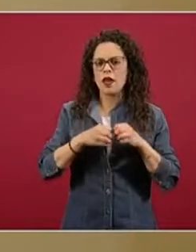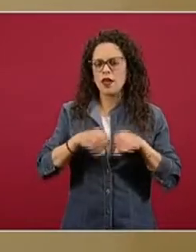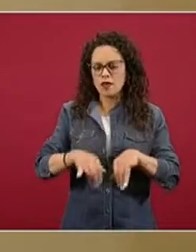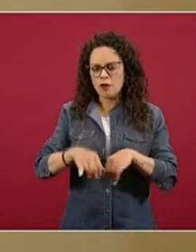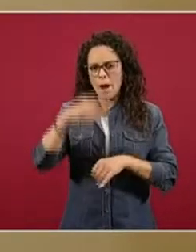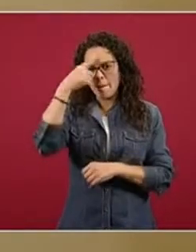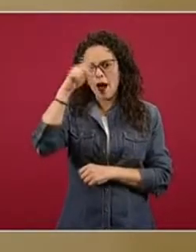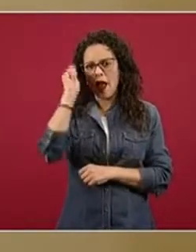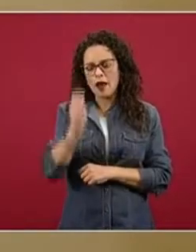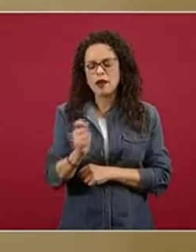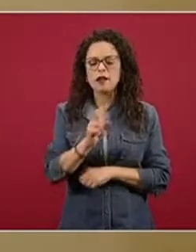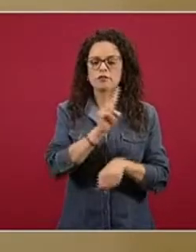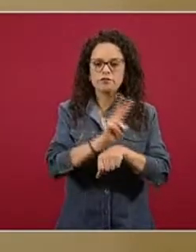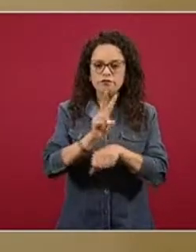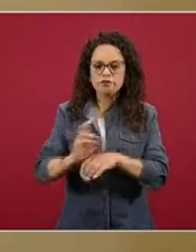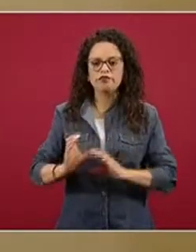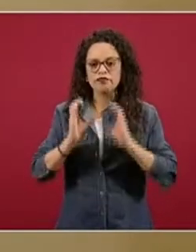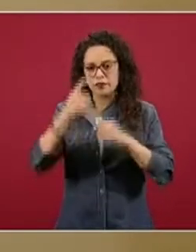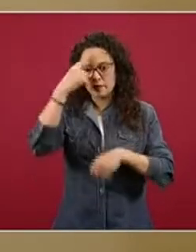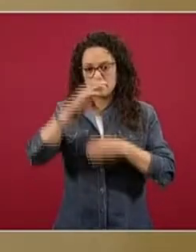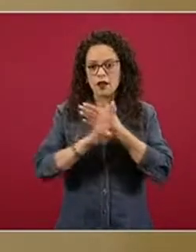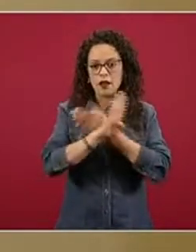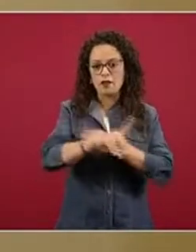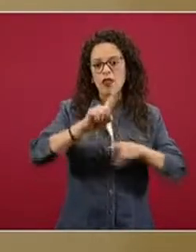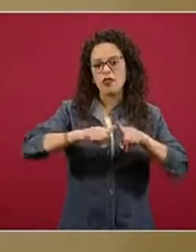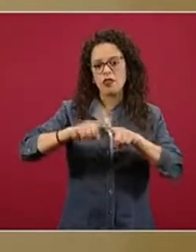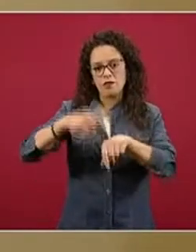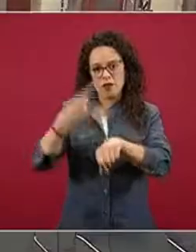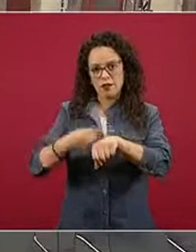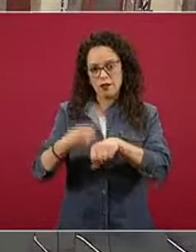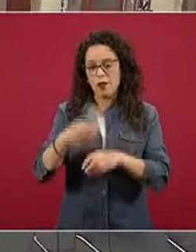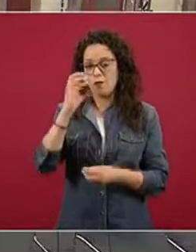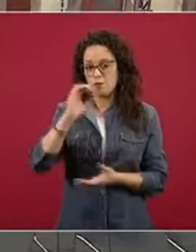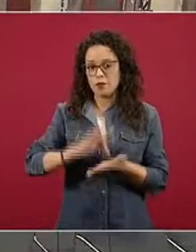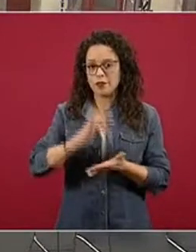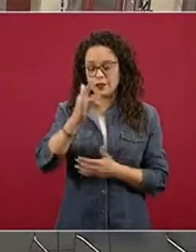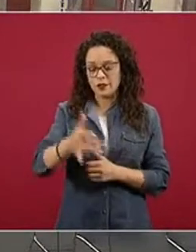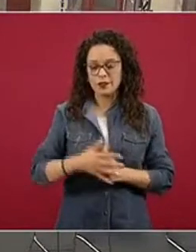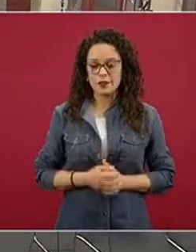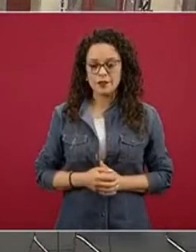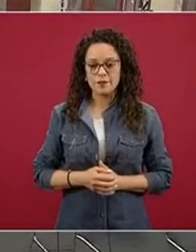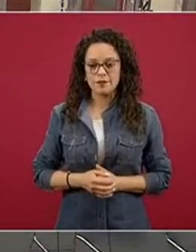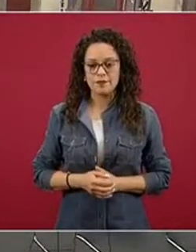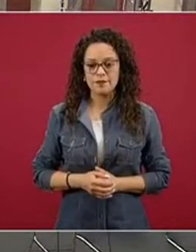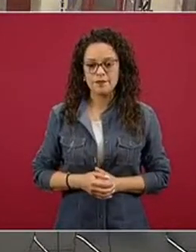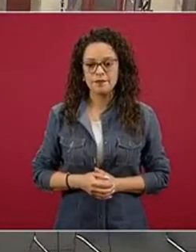todos estos vectores para prevenir todas las enfermedades. Les agradezco mucho y estoy atenta. Gracias.